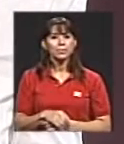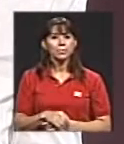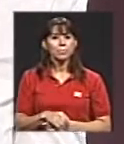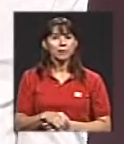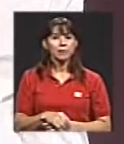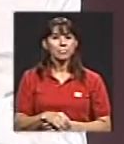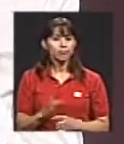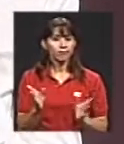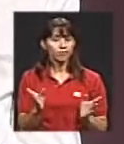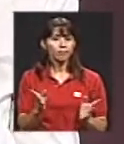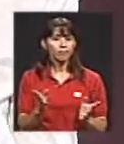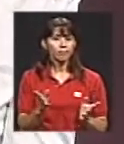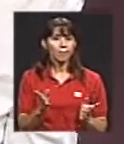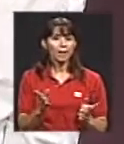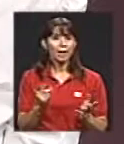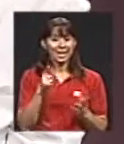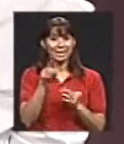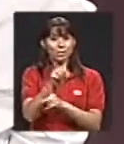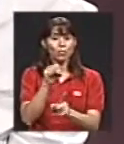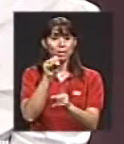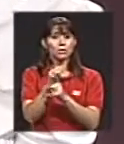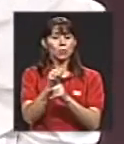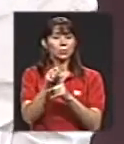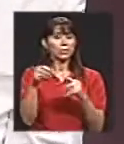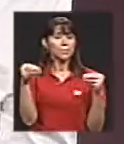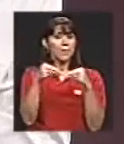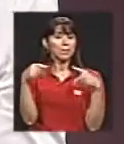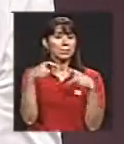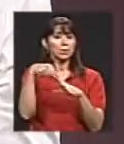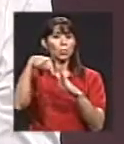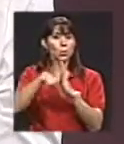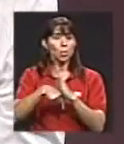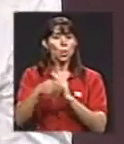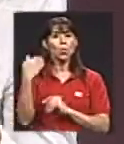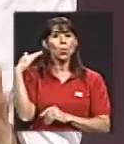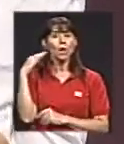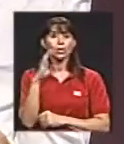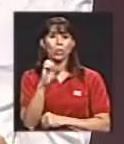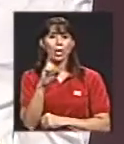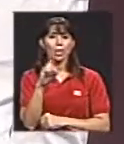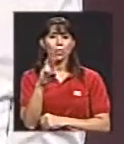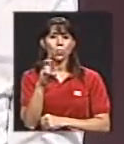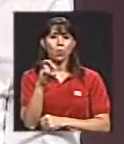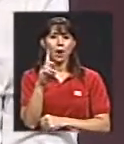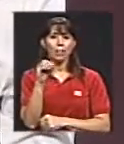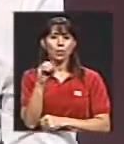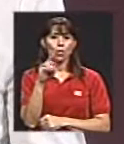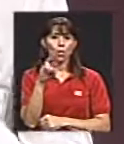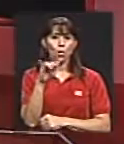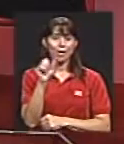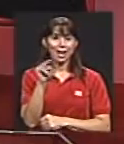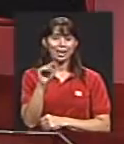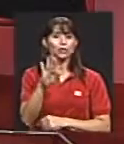y que sin duda se agrava la situación cuando eduardo durán es un presidente ejecutivo con la creación de 12.000 nuevas plazas